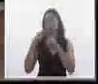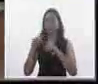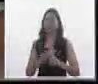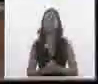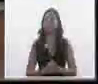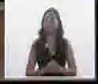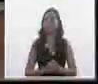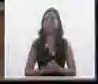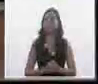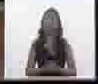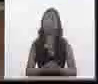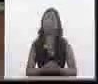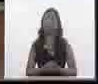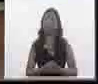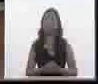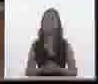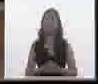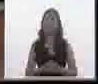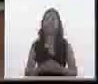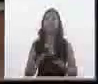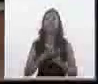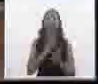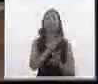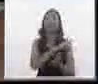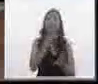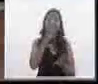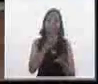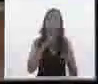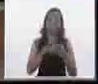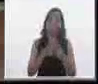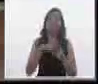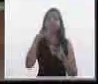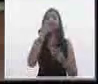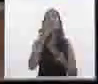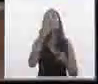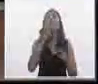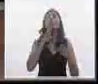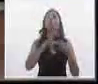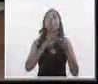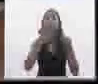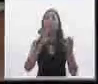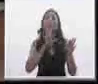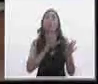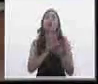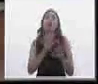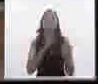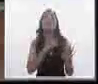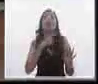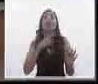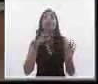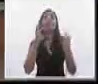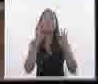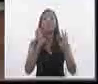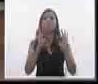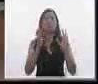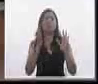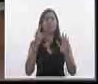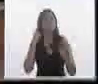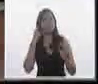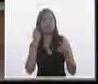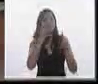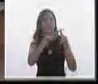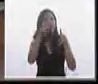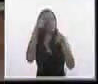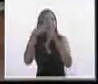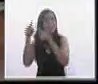no pero antes de continuar a mí me gustaría que nos ayudaran a aclarar algunos conceptos definiciones porque bueno escuchamos de diferentes